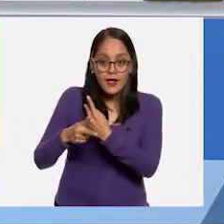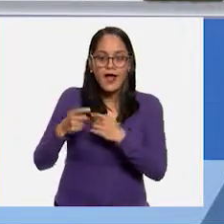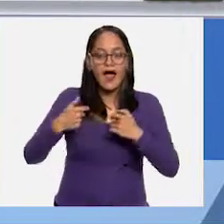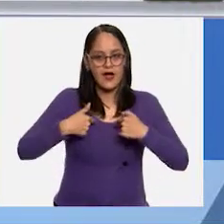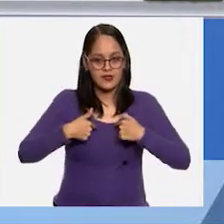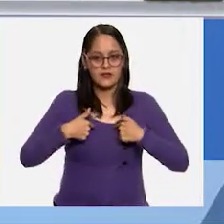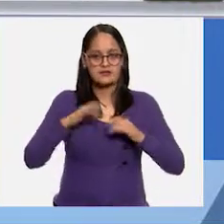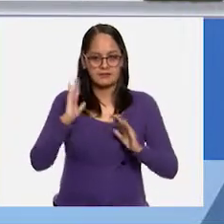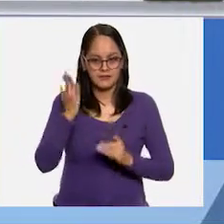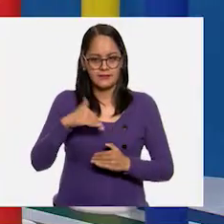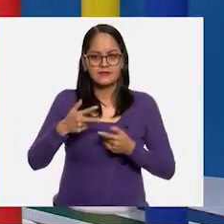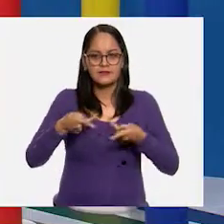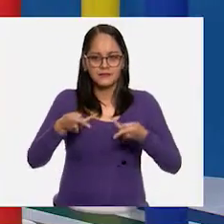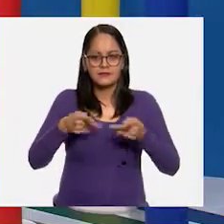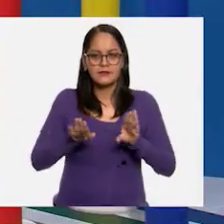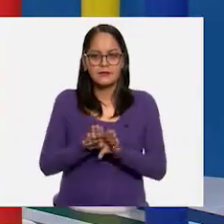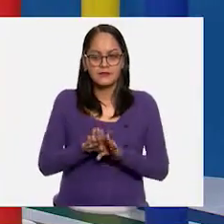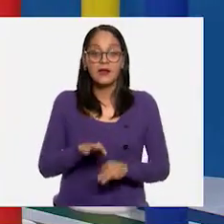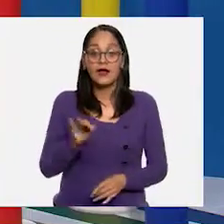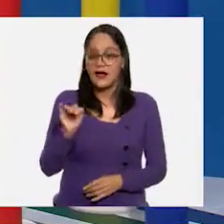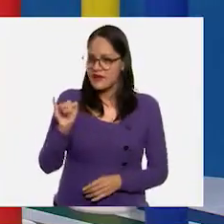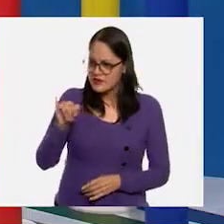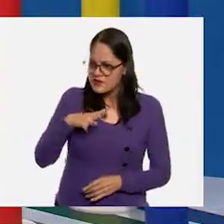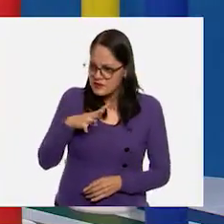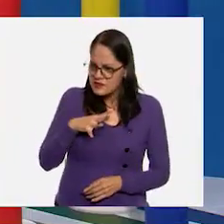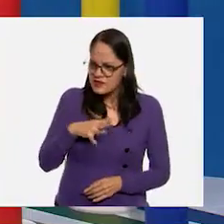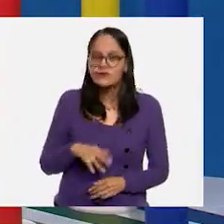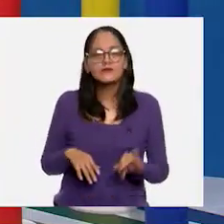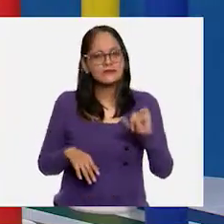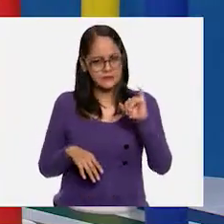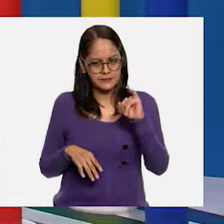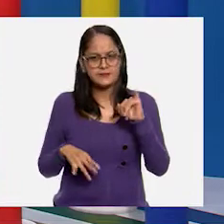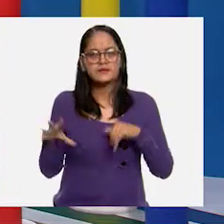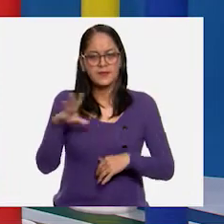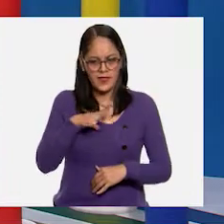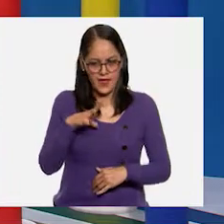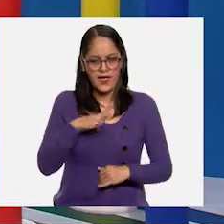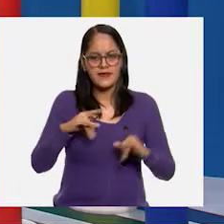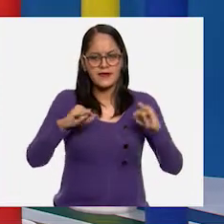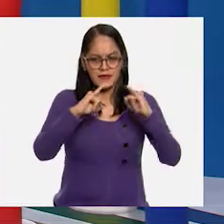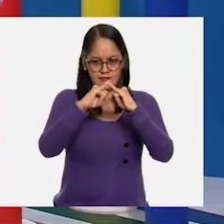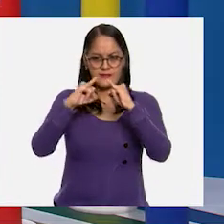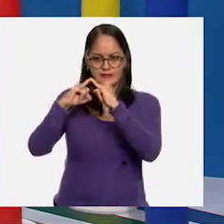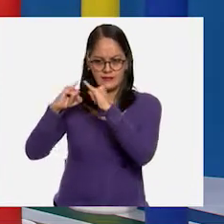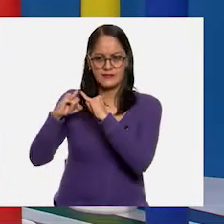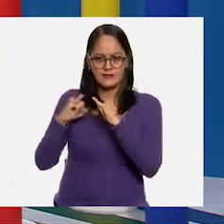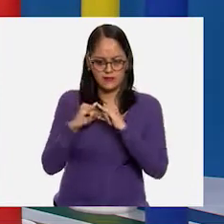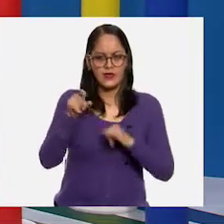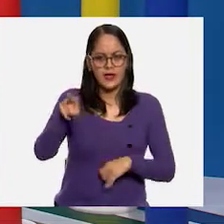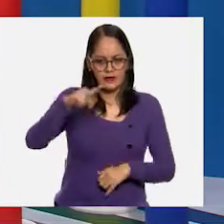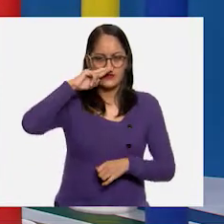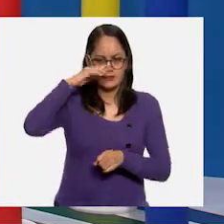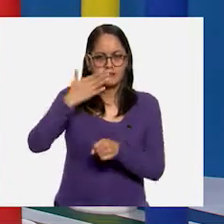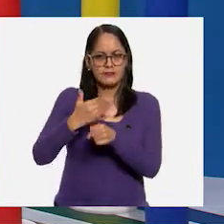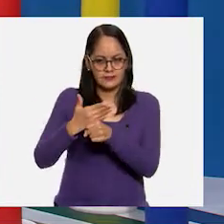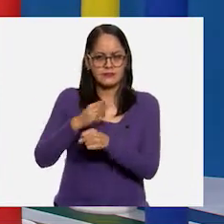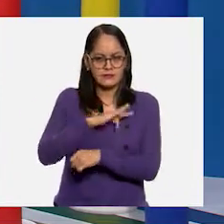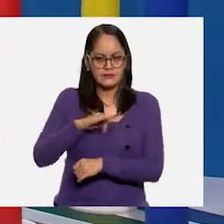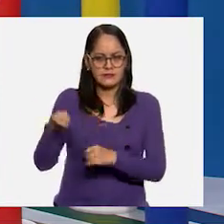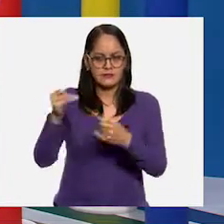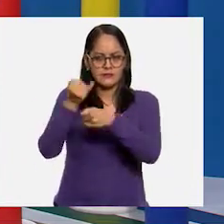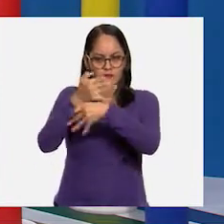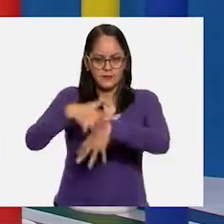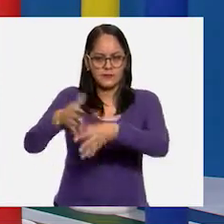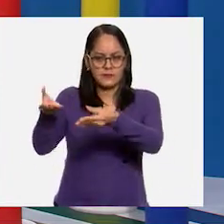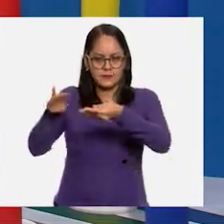existe? Sí, por supuesto. Por su relevancia, hay diferentes instituciones de gobierno que se encargan de esas